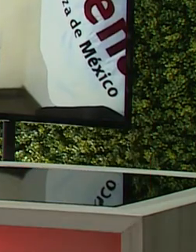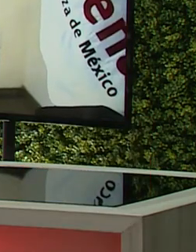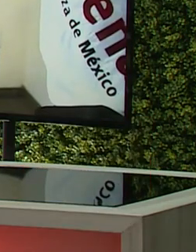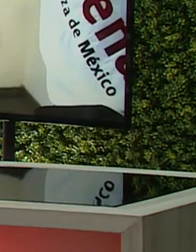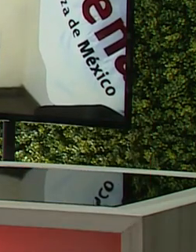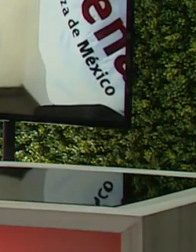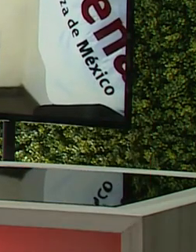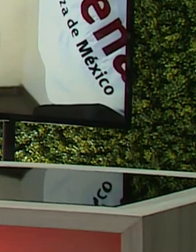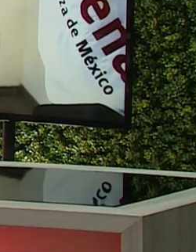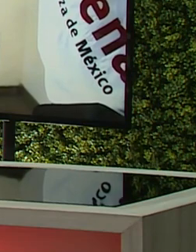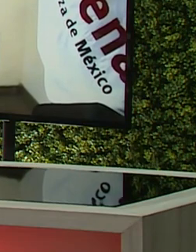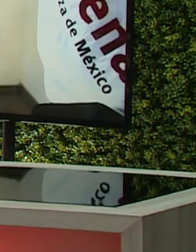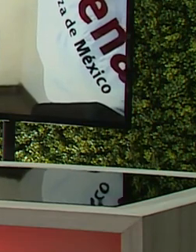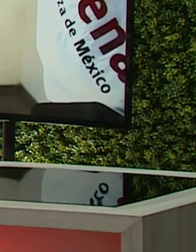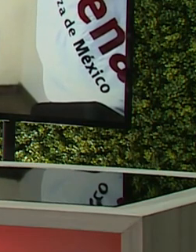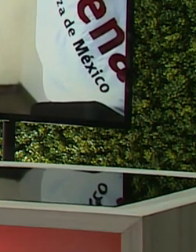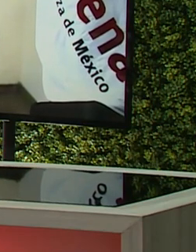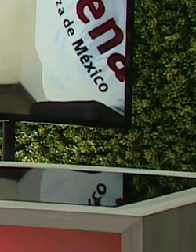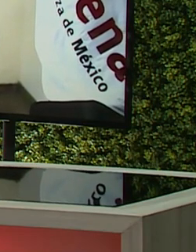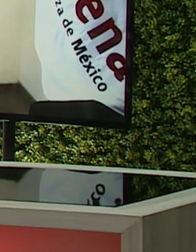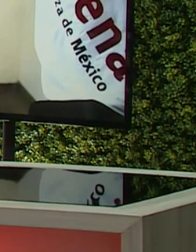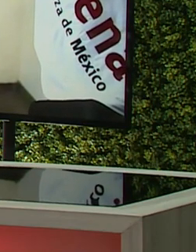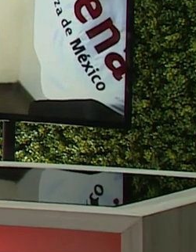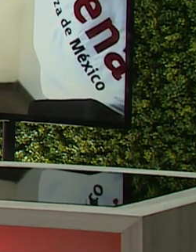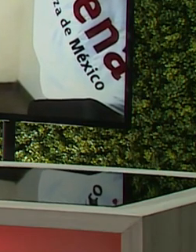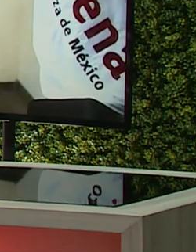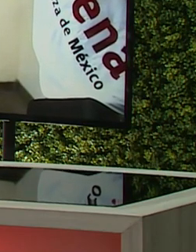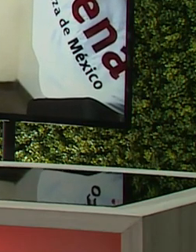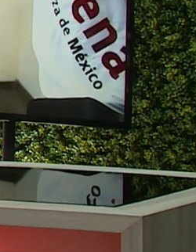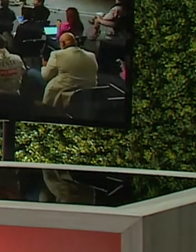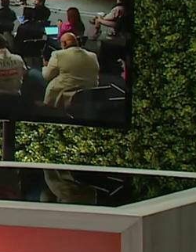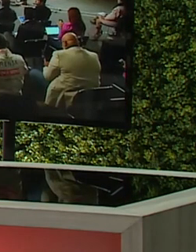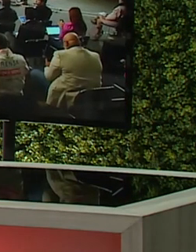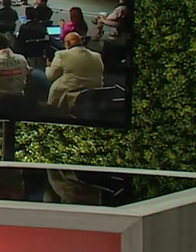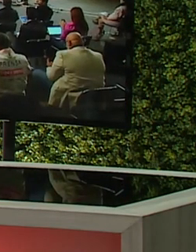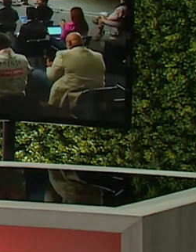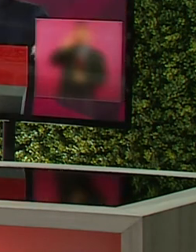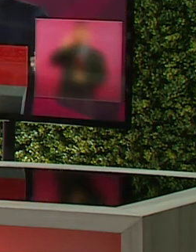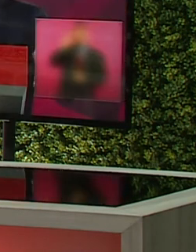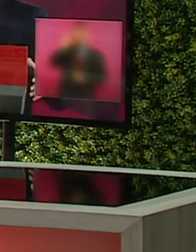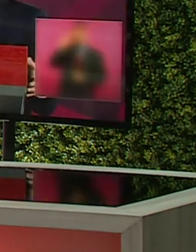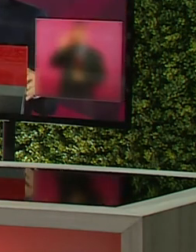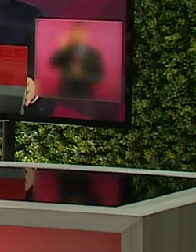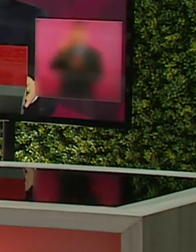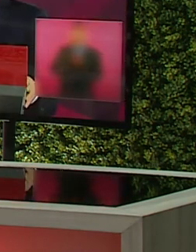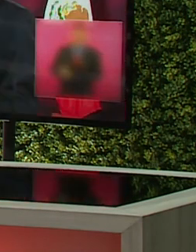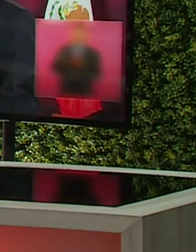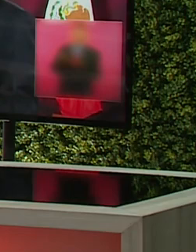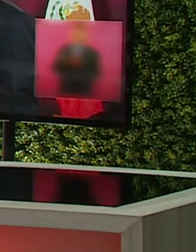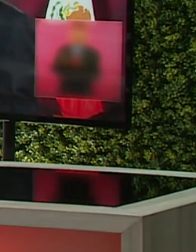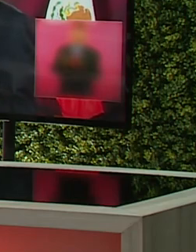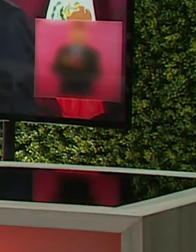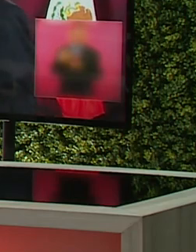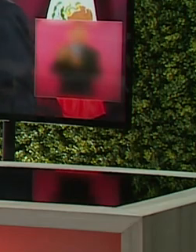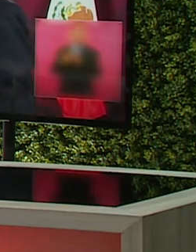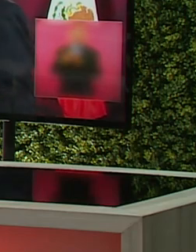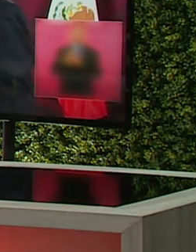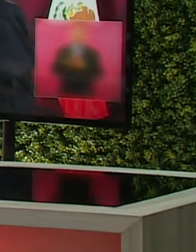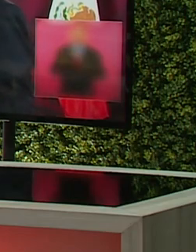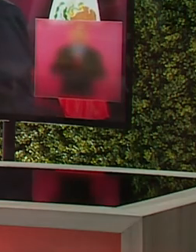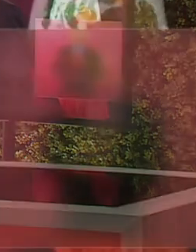lograr, pero hay que recurrirlas, o sea, hay que recurrir y creo que eso daría un gran paso a